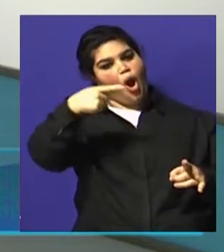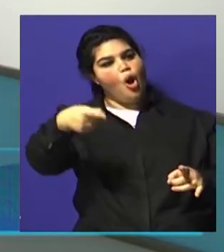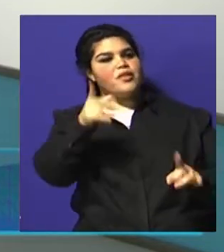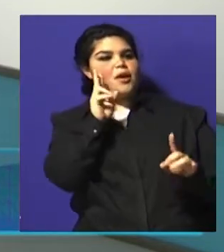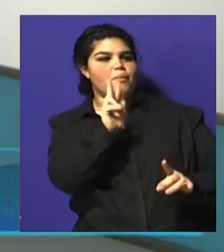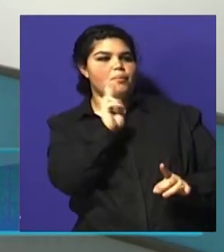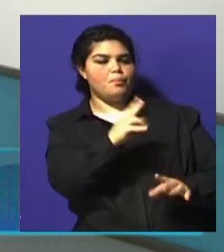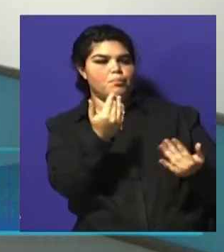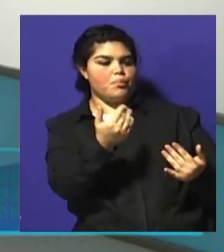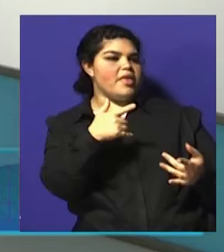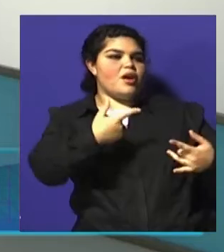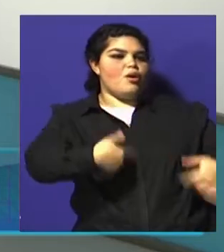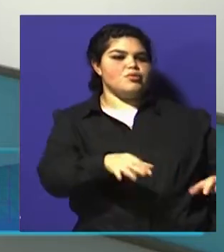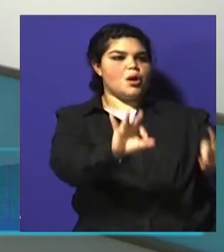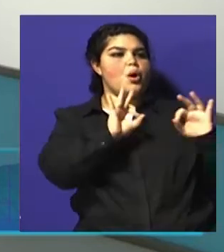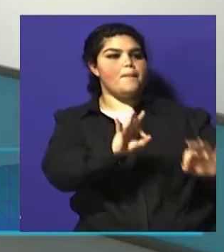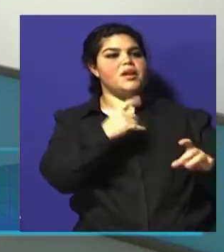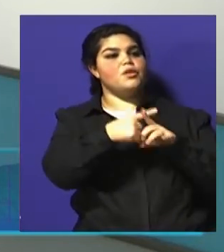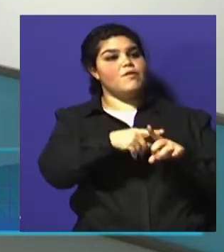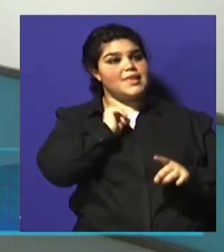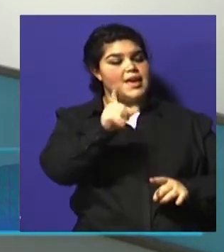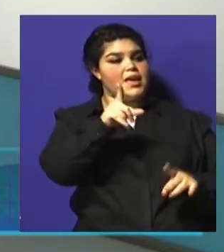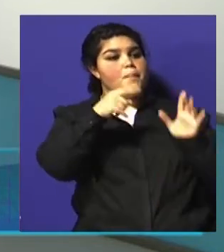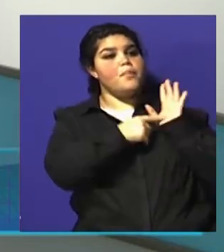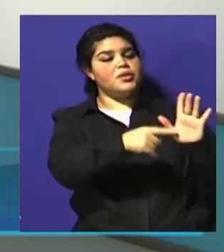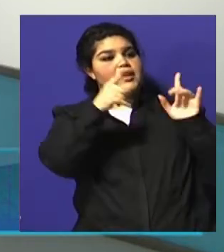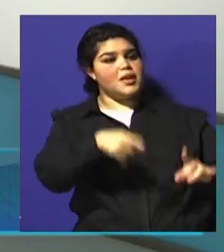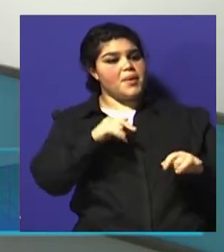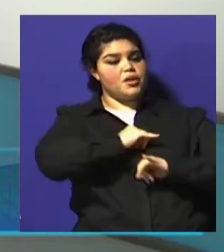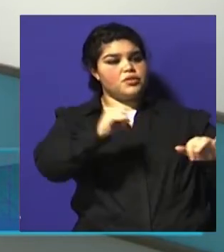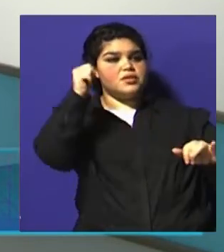vienen va a estar toda la cobertura de Gise, y también aquí en el noticiero